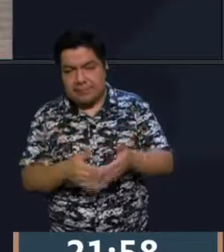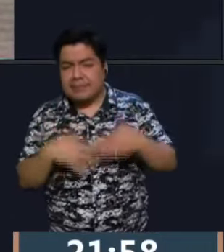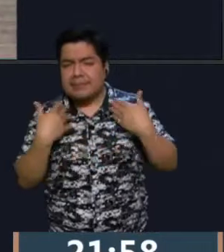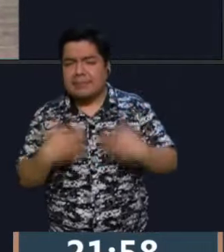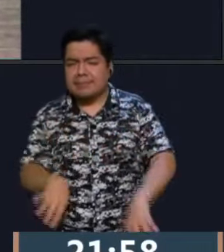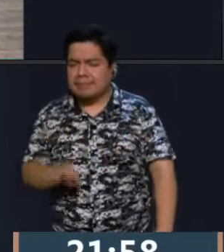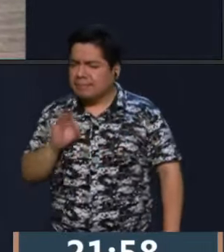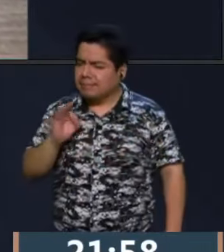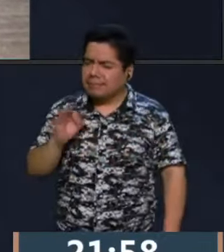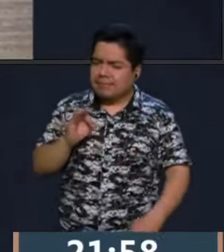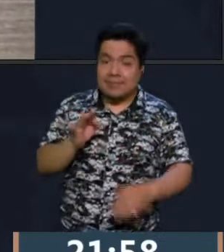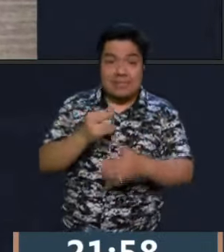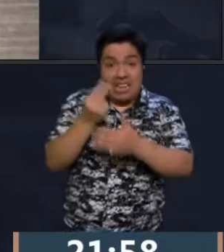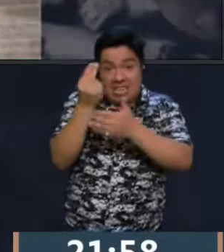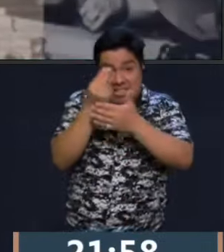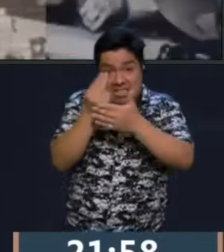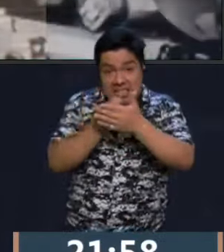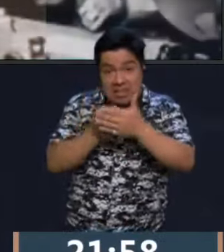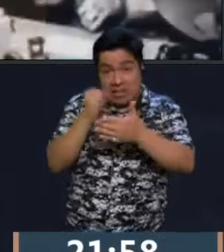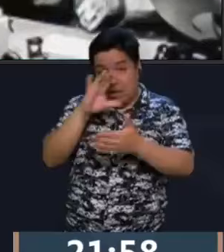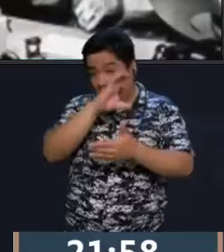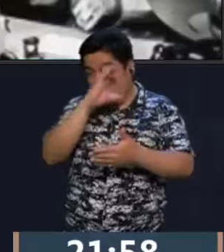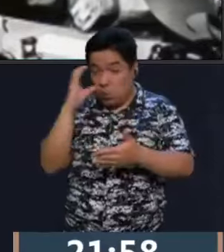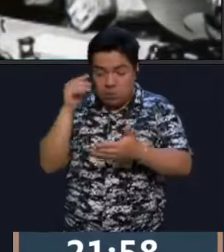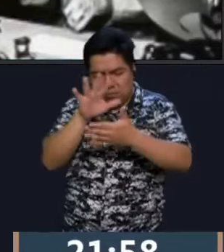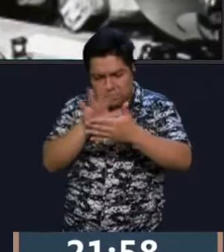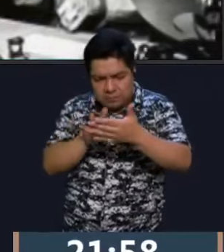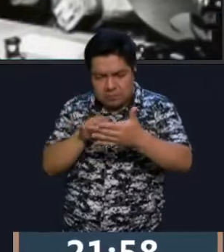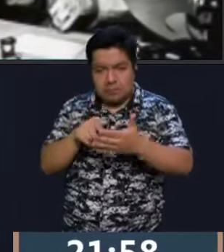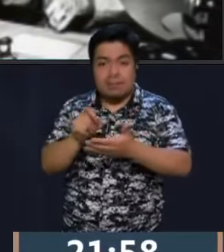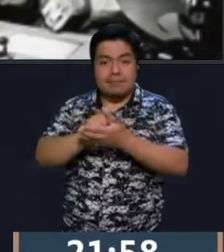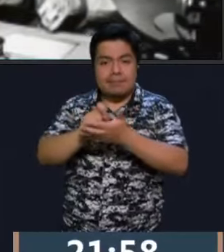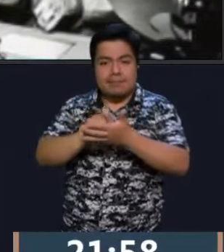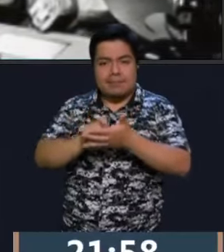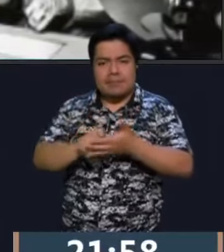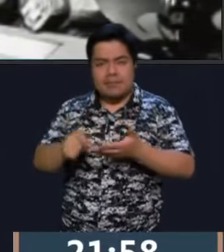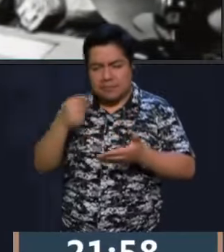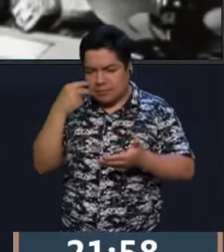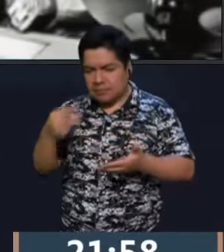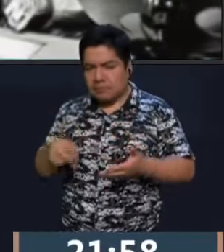rica iconografía. Sí. Una joya. Y además son textos en donde